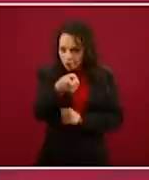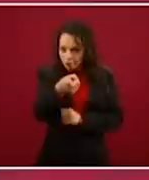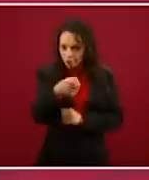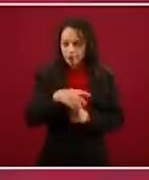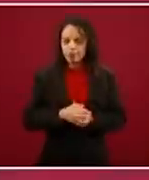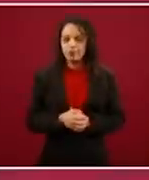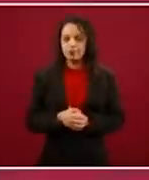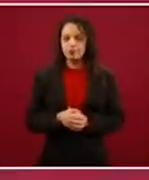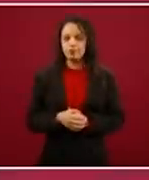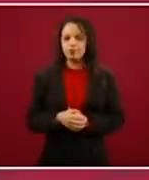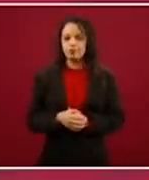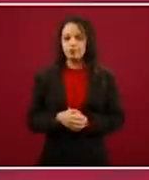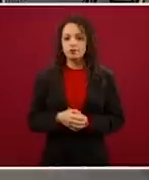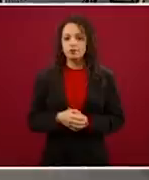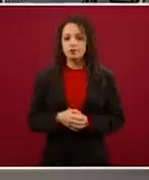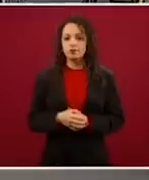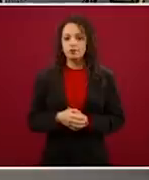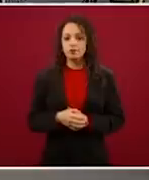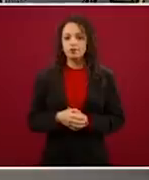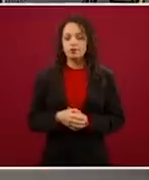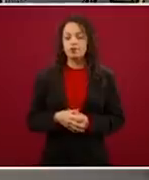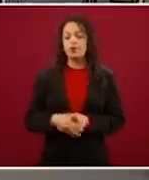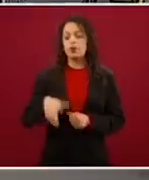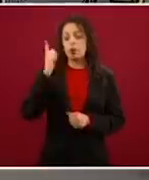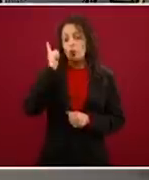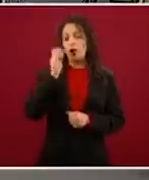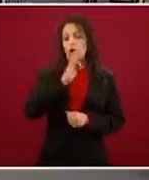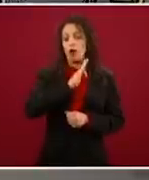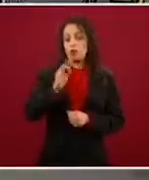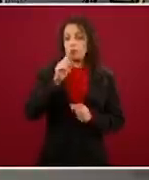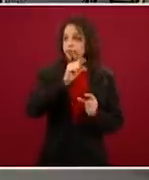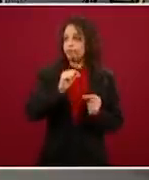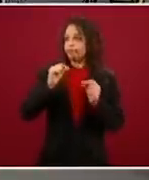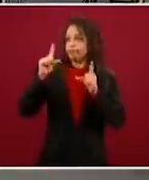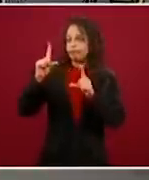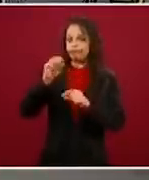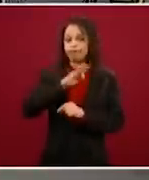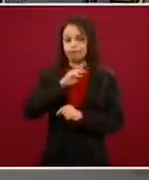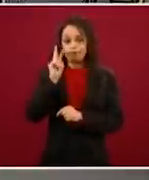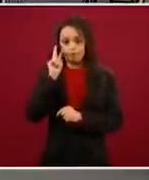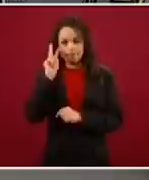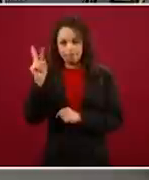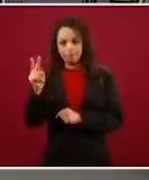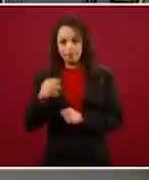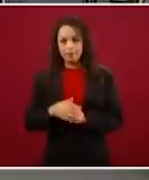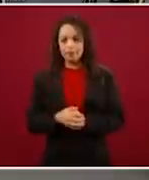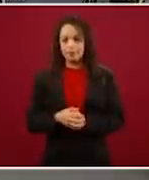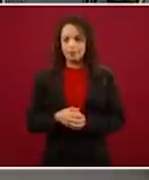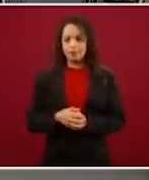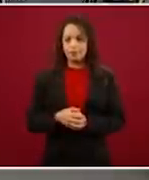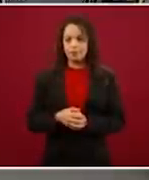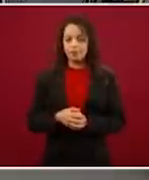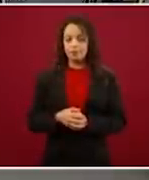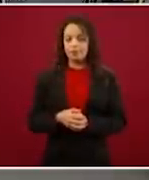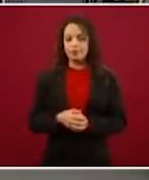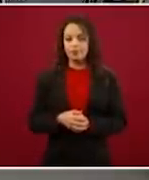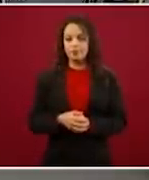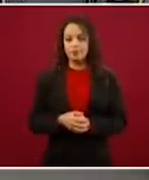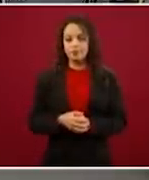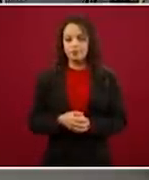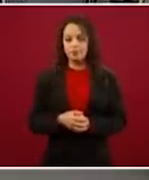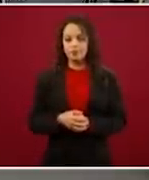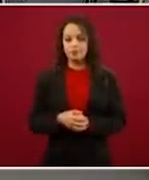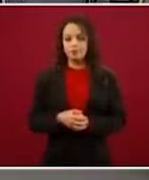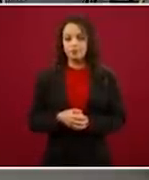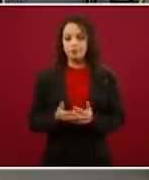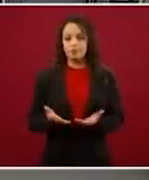que se reprodujera como ¿sí? sin elaborar nada, lo que me sale